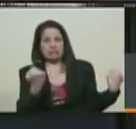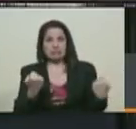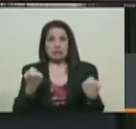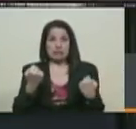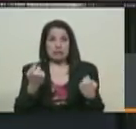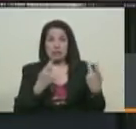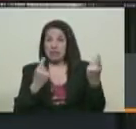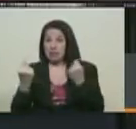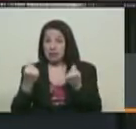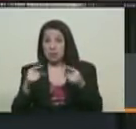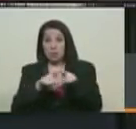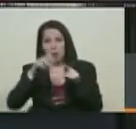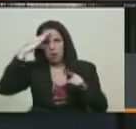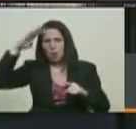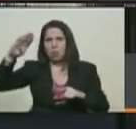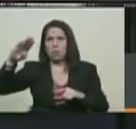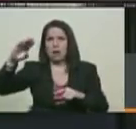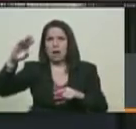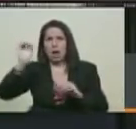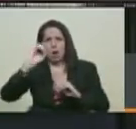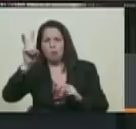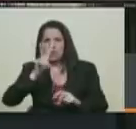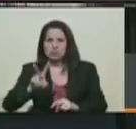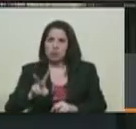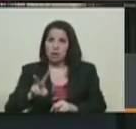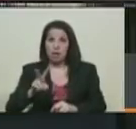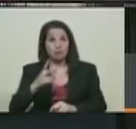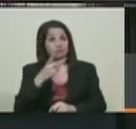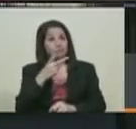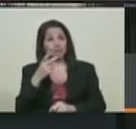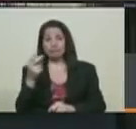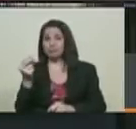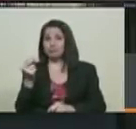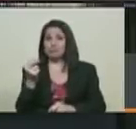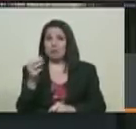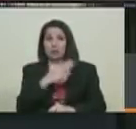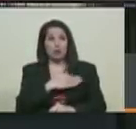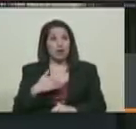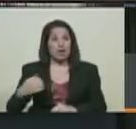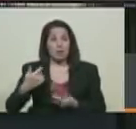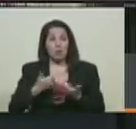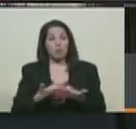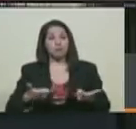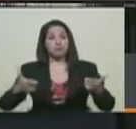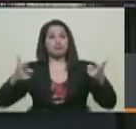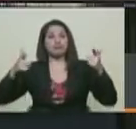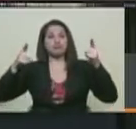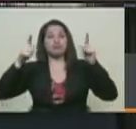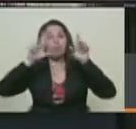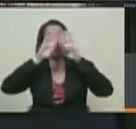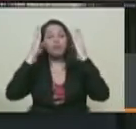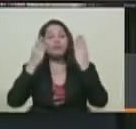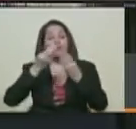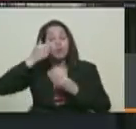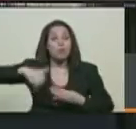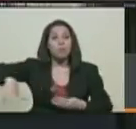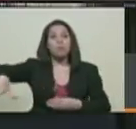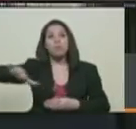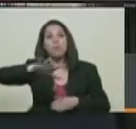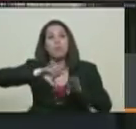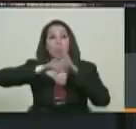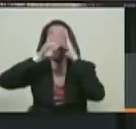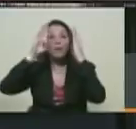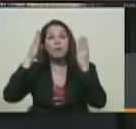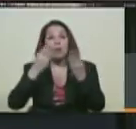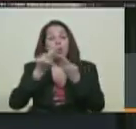Cuba, contra el pueblo de Venezuela. No, nosotros queremos un mundo libre, de pueblos libres,